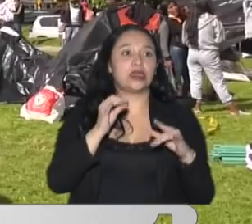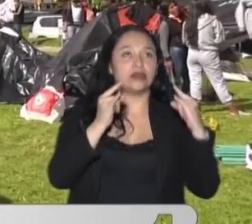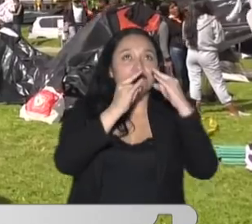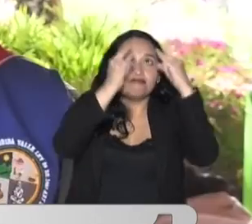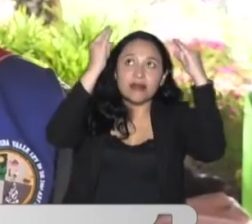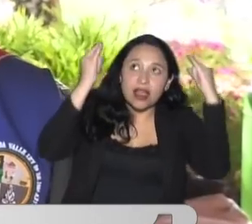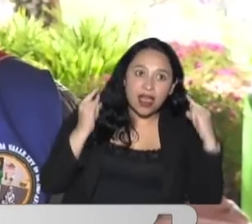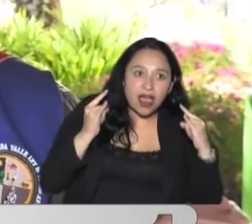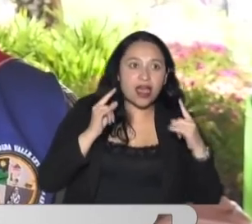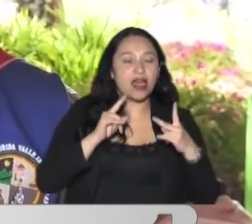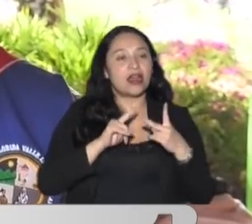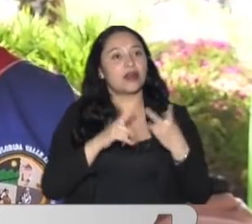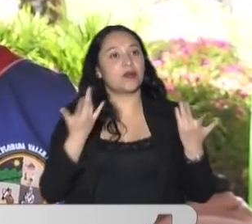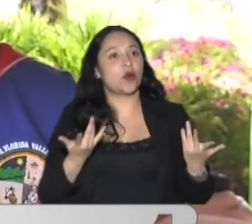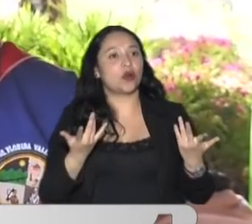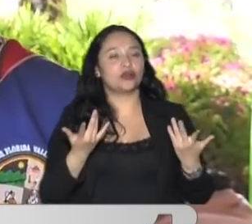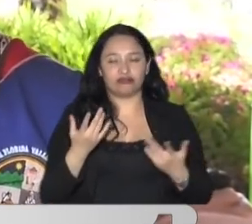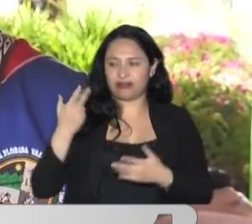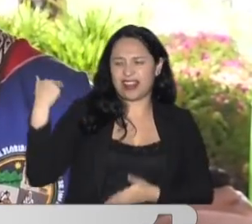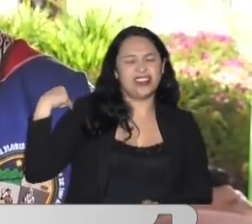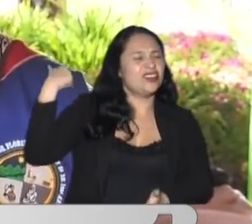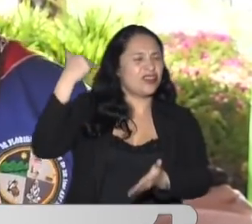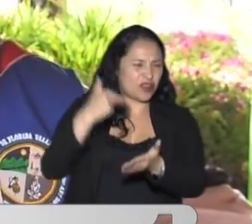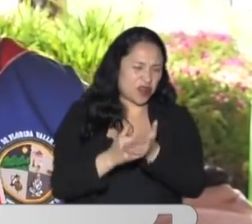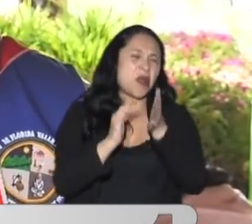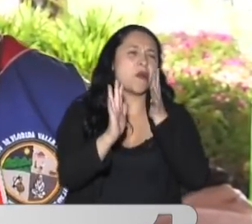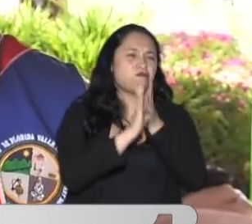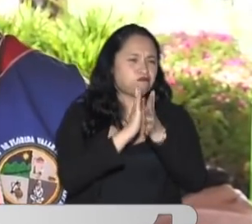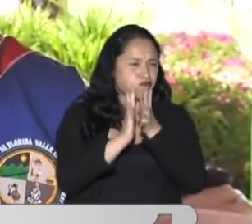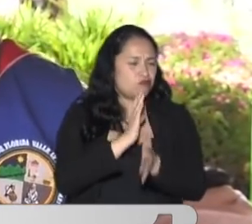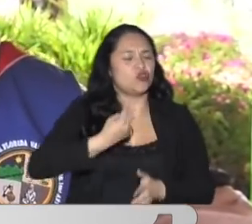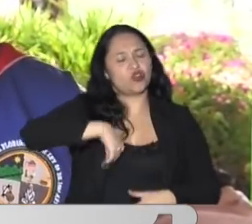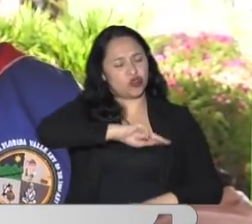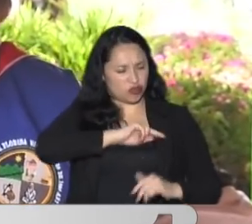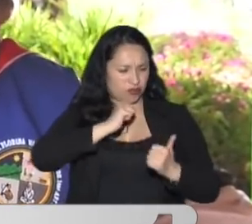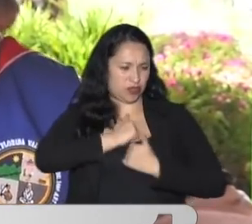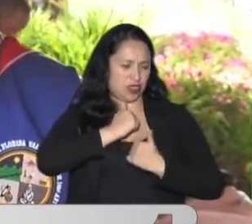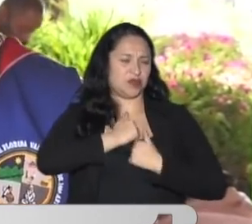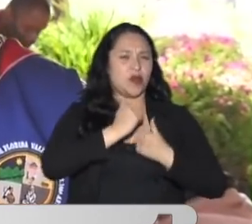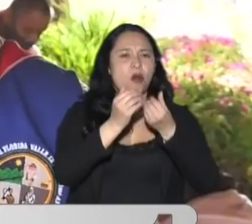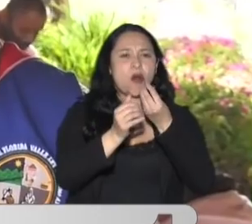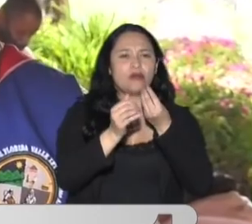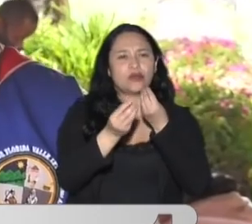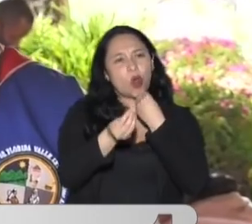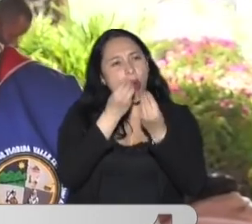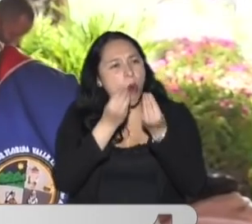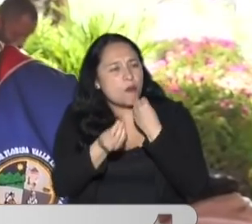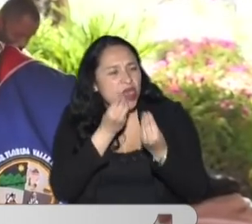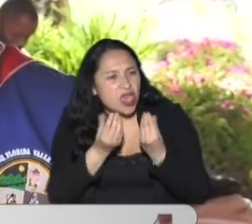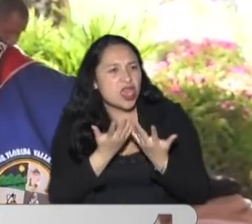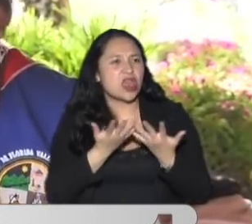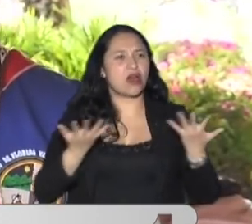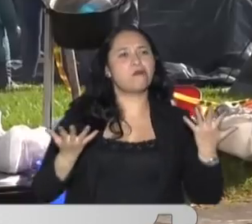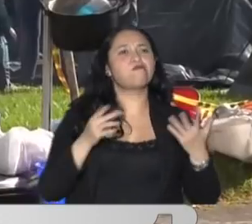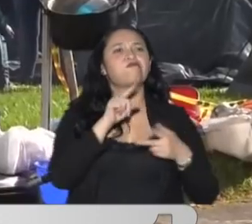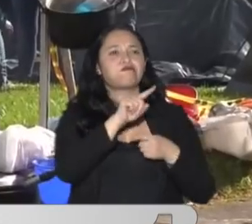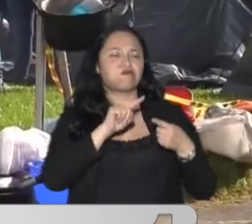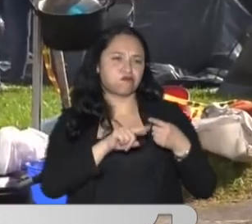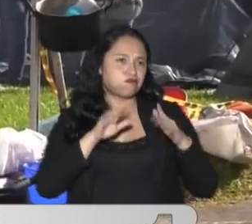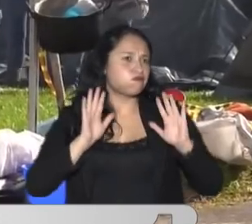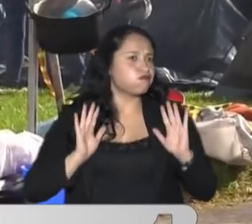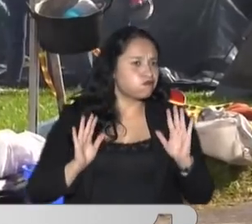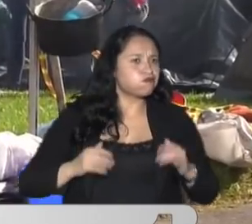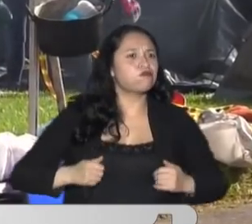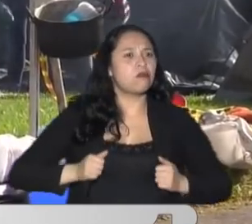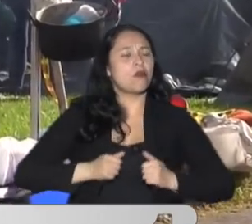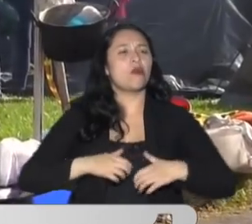carpas, bajo campis, venimos preparados, traímos mucha alimentación para sostenernos acá